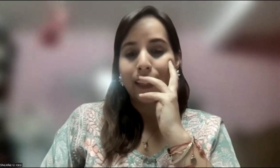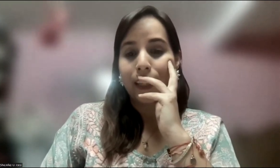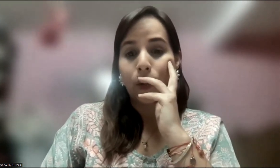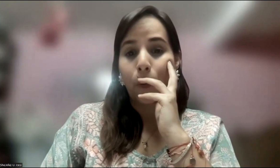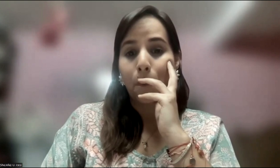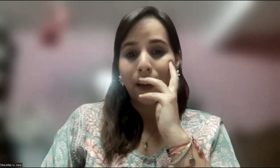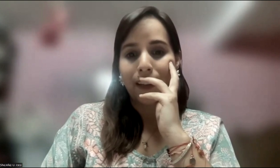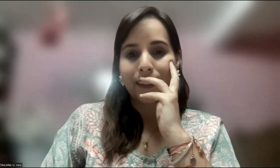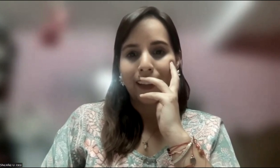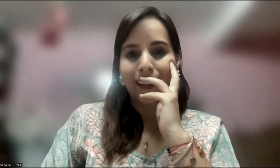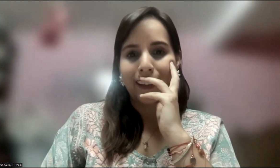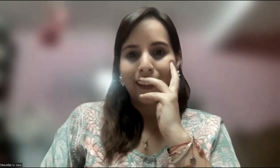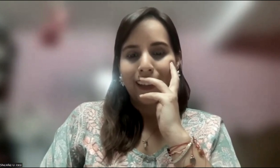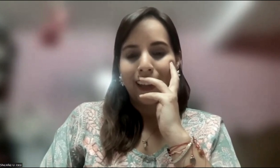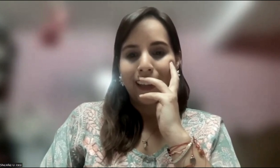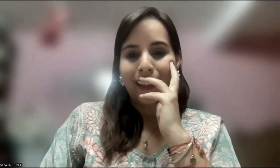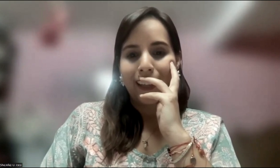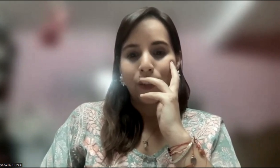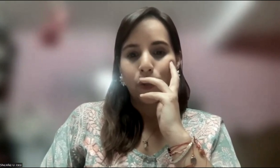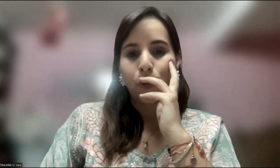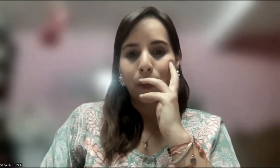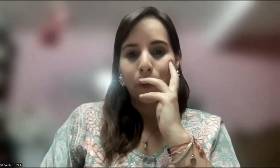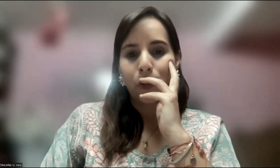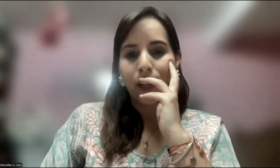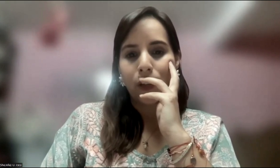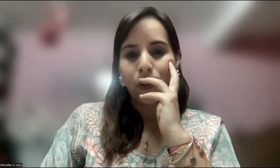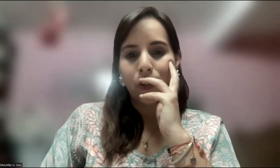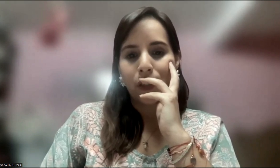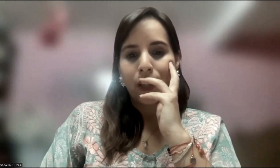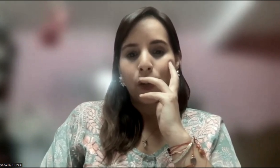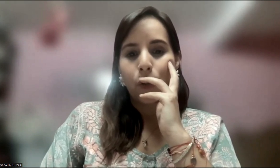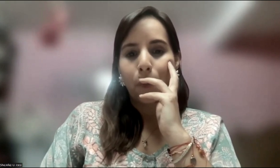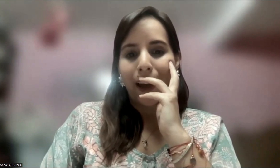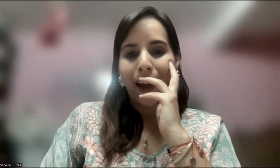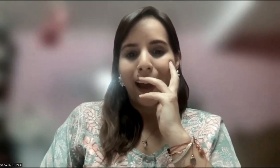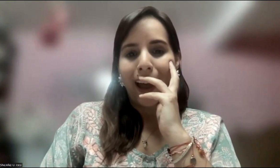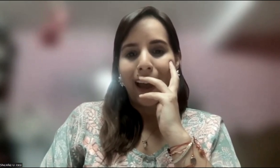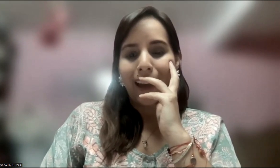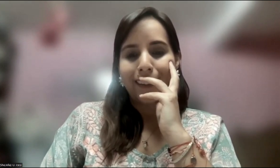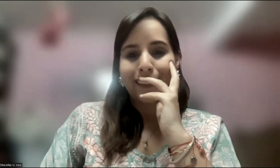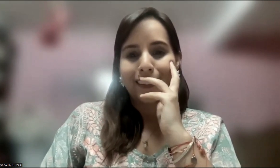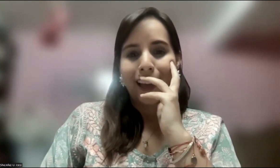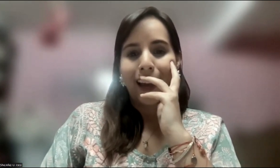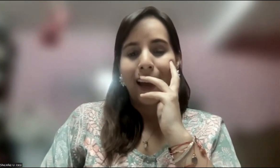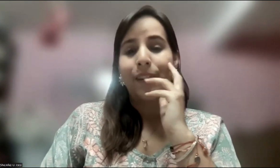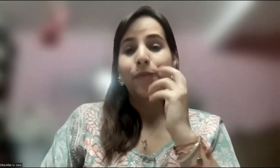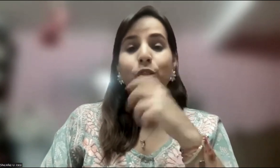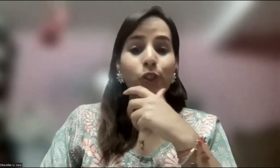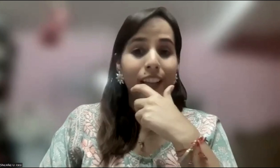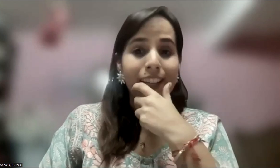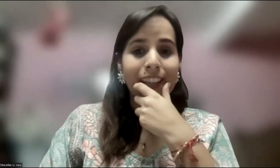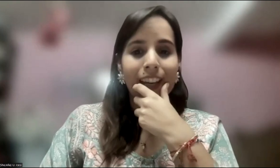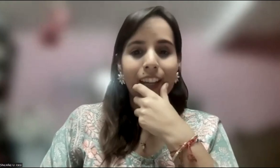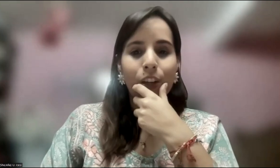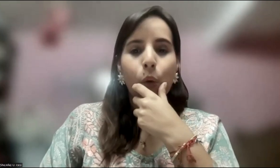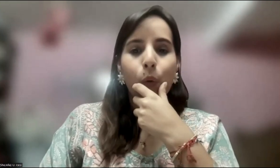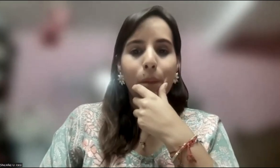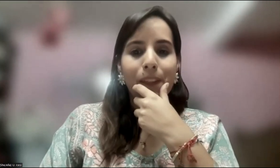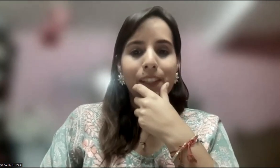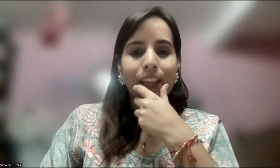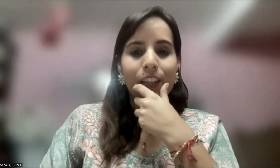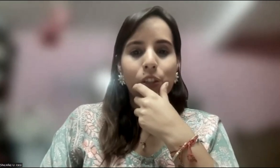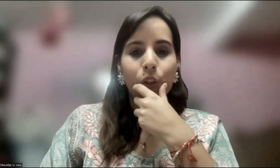que ha tenido Marta en estos últimos años nos va a a socializar